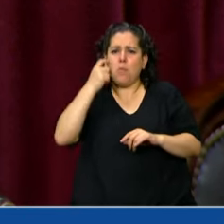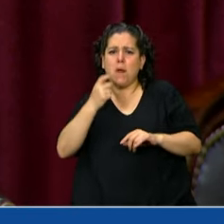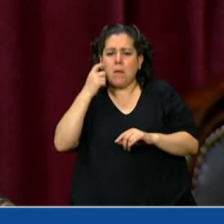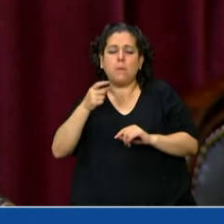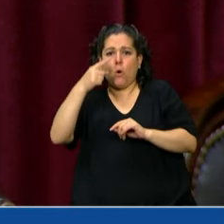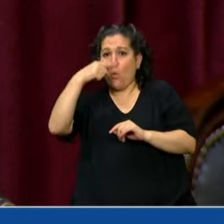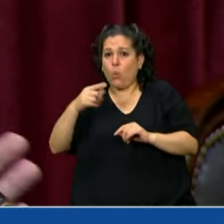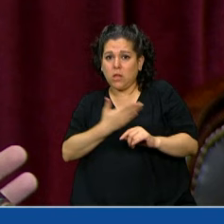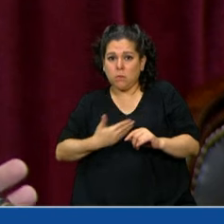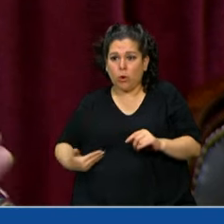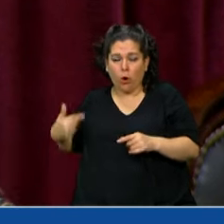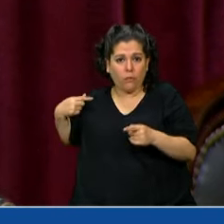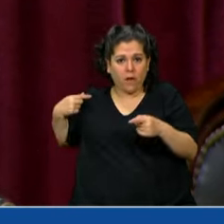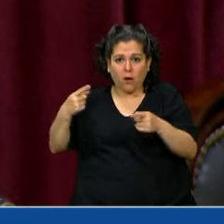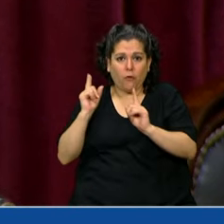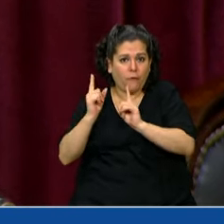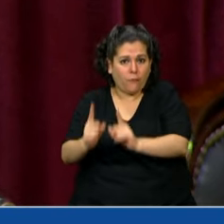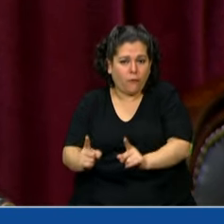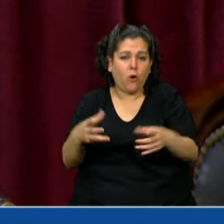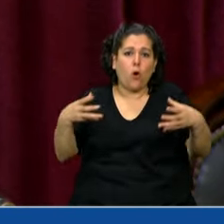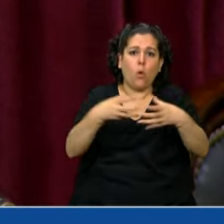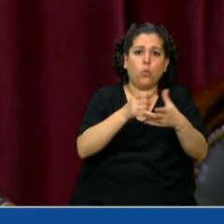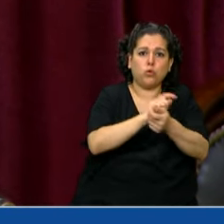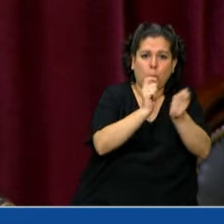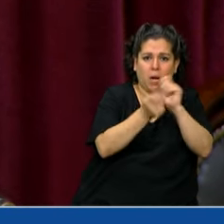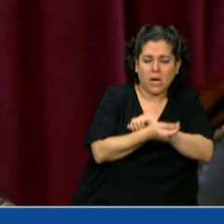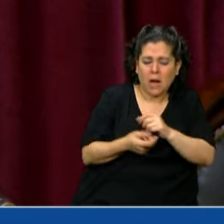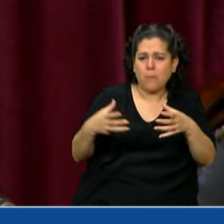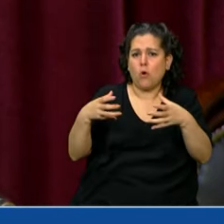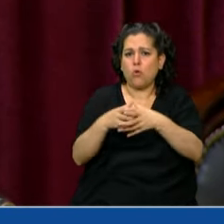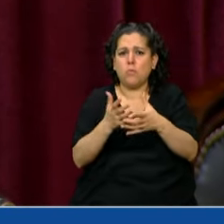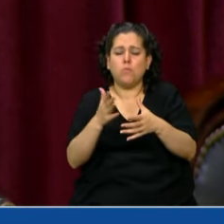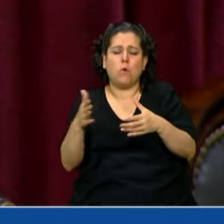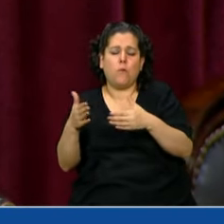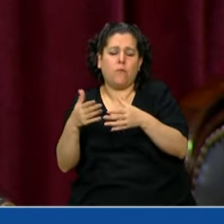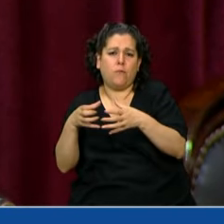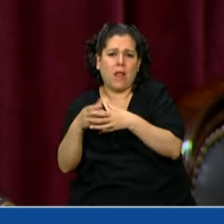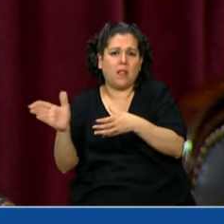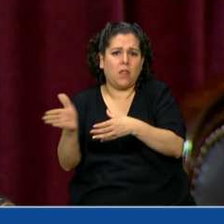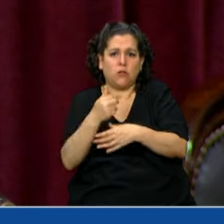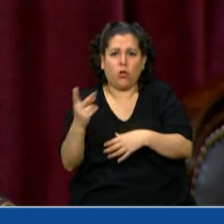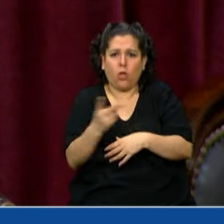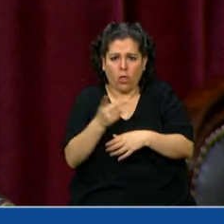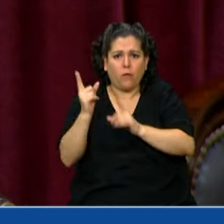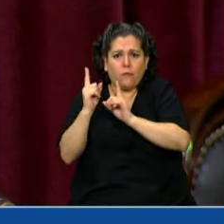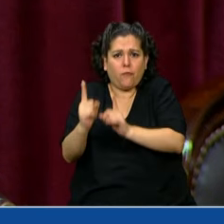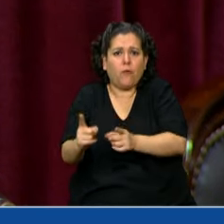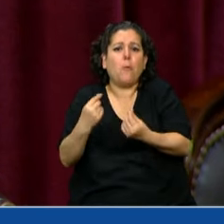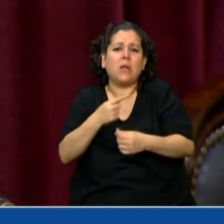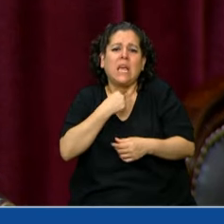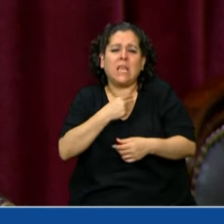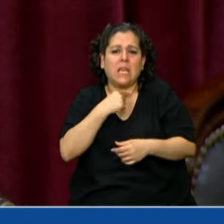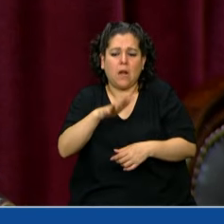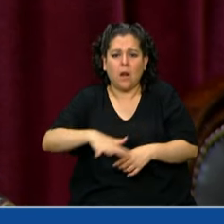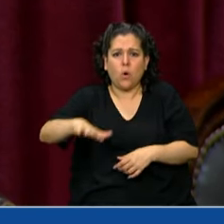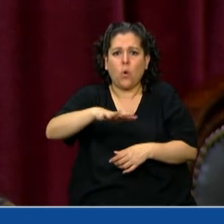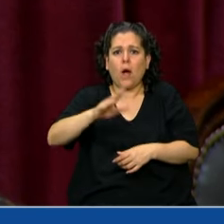gobiernos tanto del frente de todo como Juntos por el cambio para garantizar el saqueo de vaca muerta Este es un